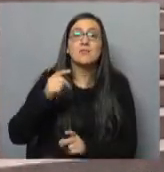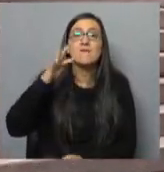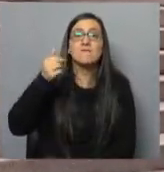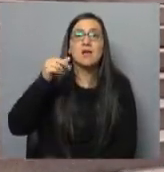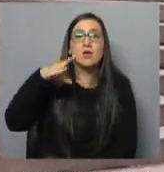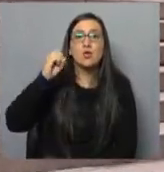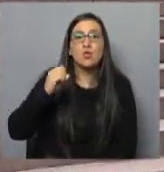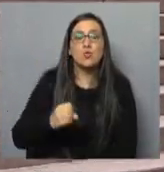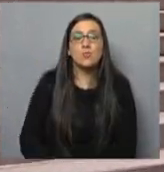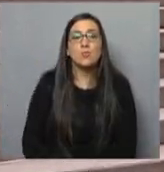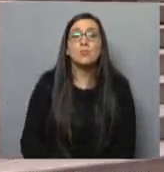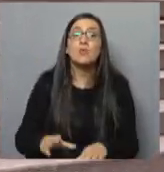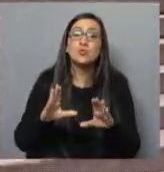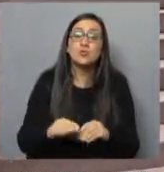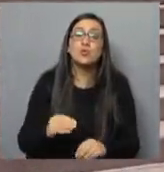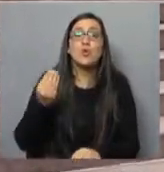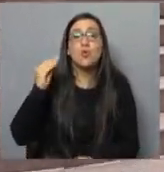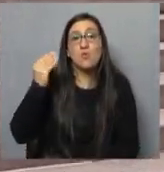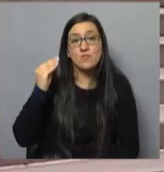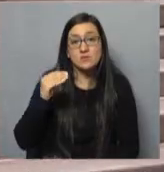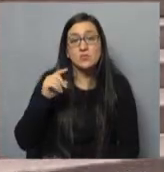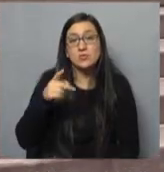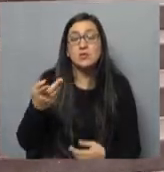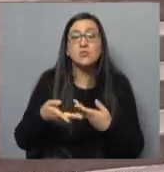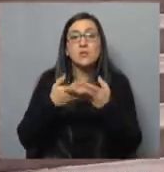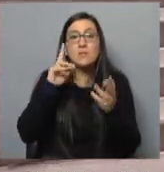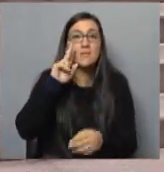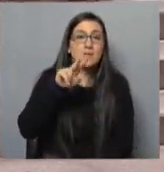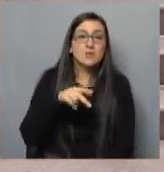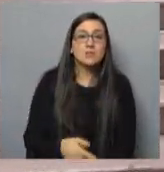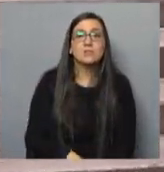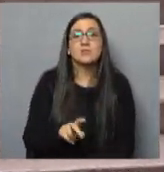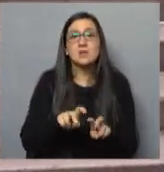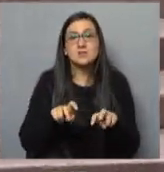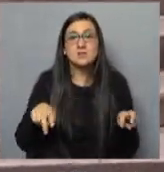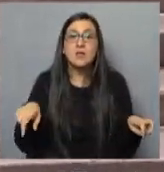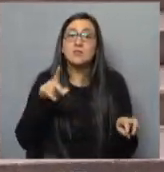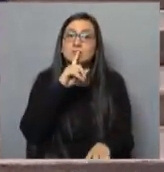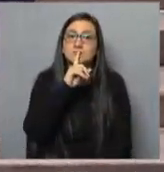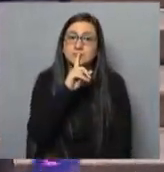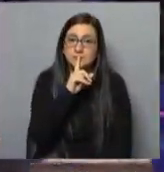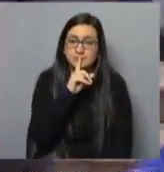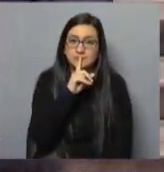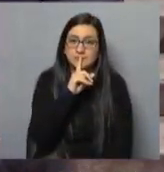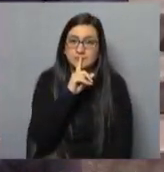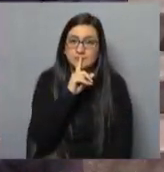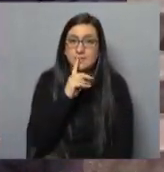la voz, por todos los gurises, ustedes los están viendo, que se están manifestando aquí de forma silenciosa,